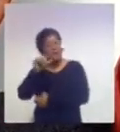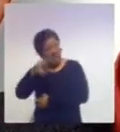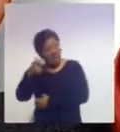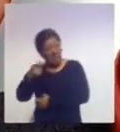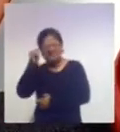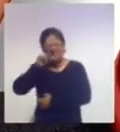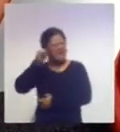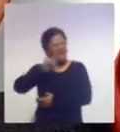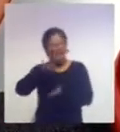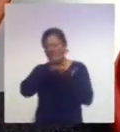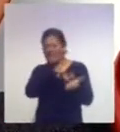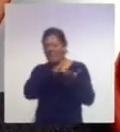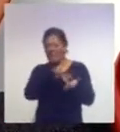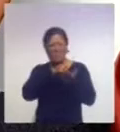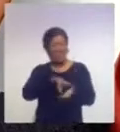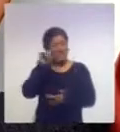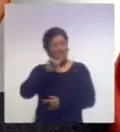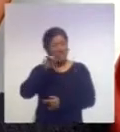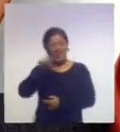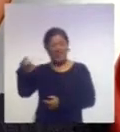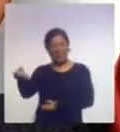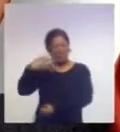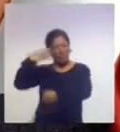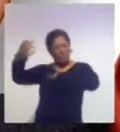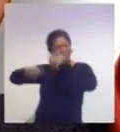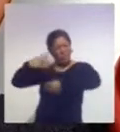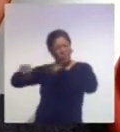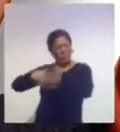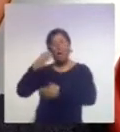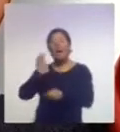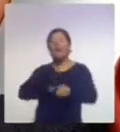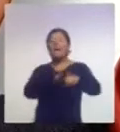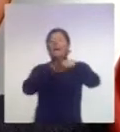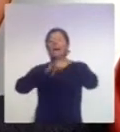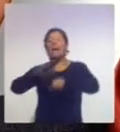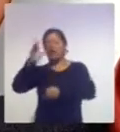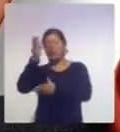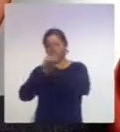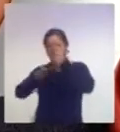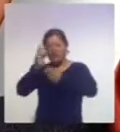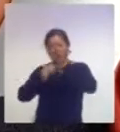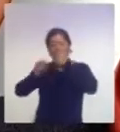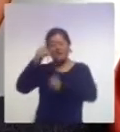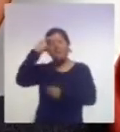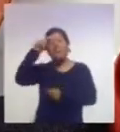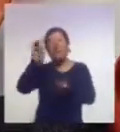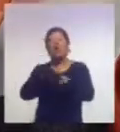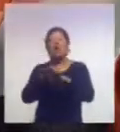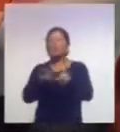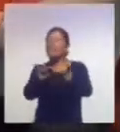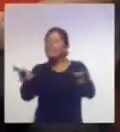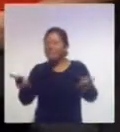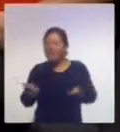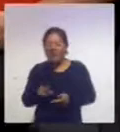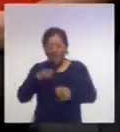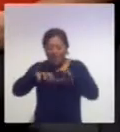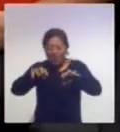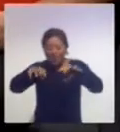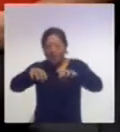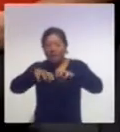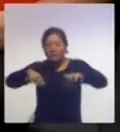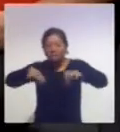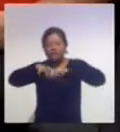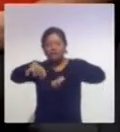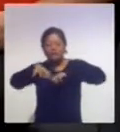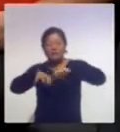apoyar, nos dieron capacitación y nos orientaron para la mejor presentación y poder sacar lo